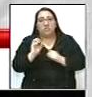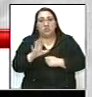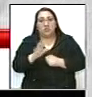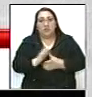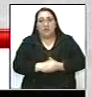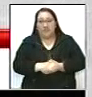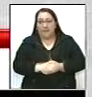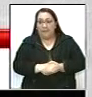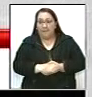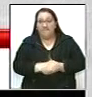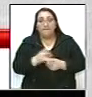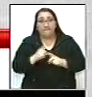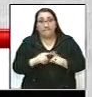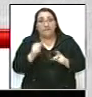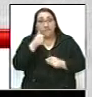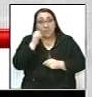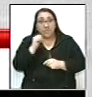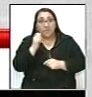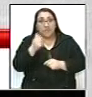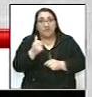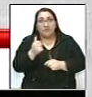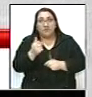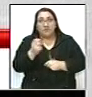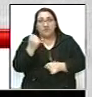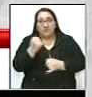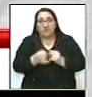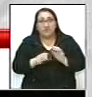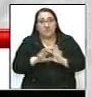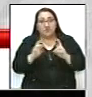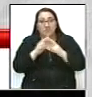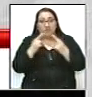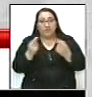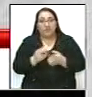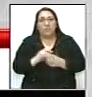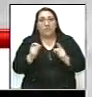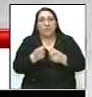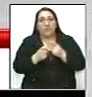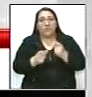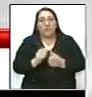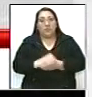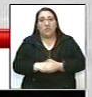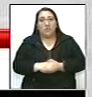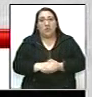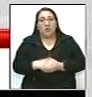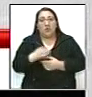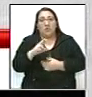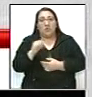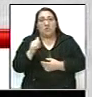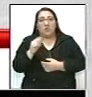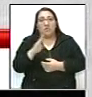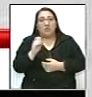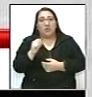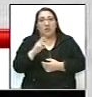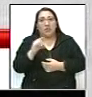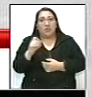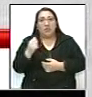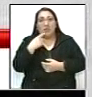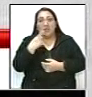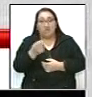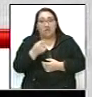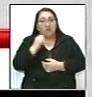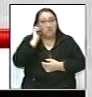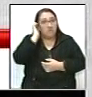3185. Sin embargo, ayer, casi al término de la sesión, la congresista Rosa María Bartra dijo que